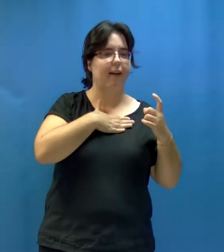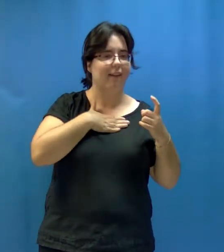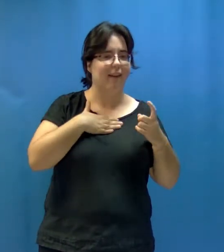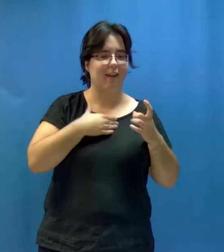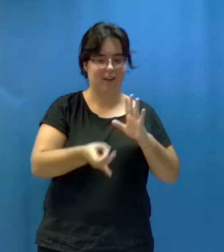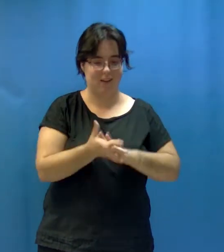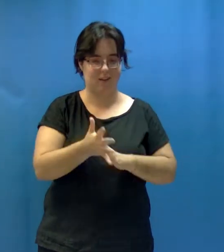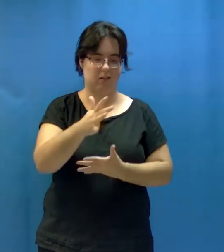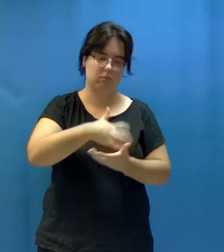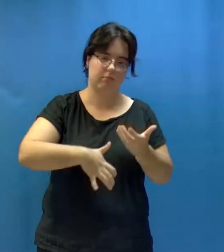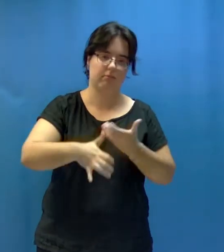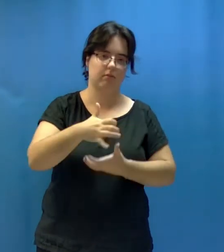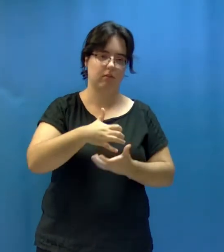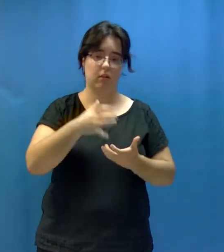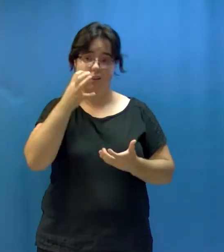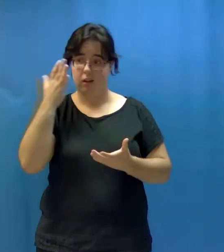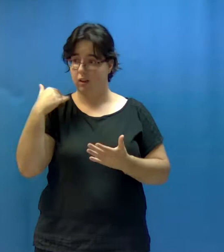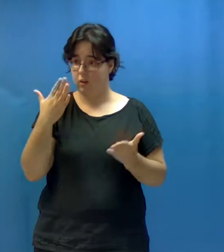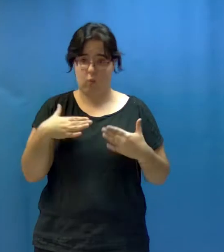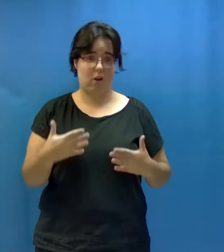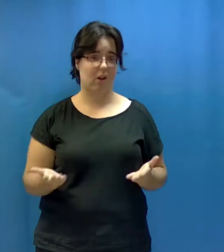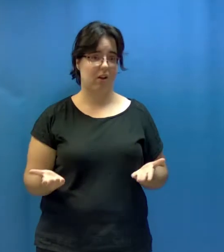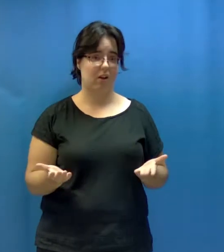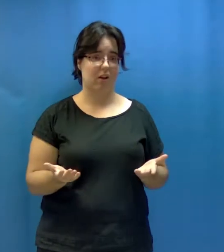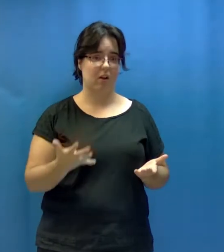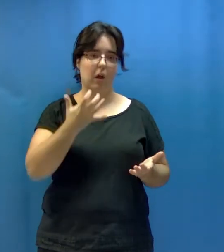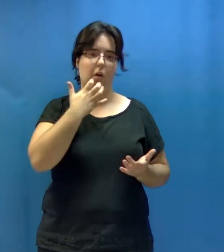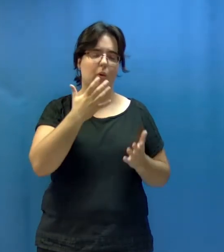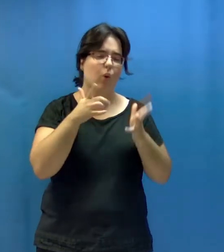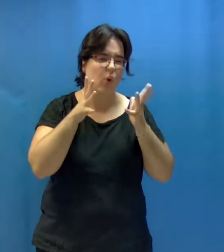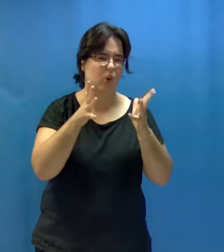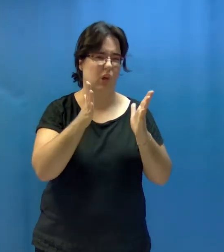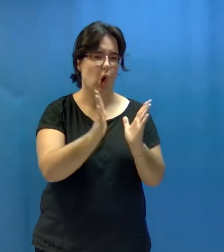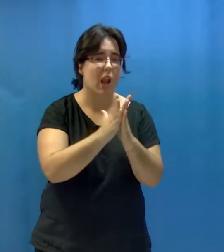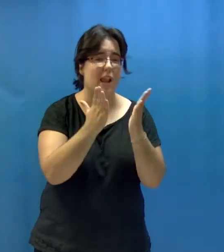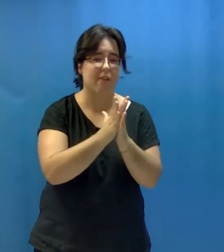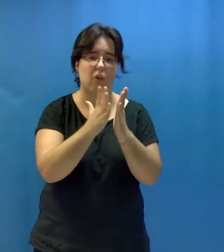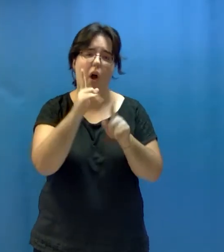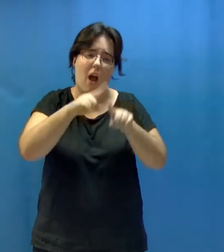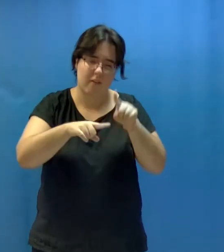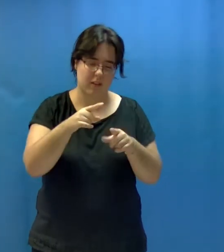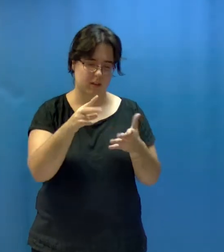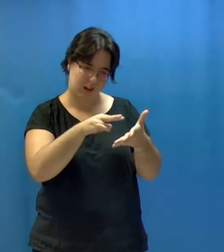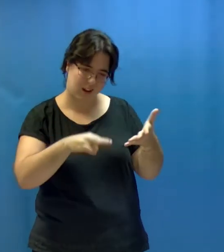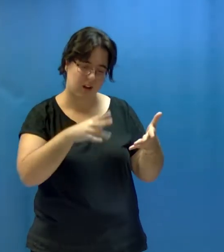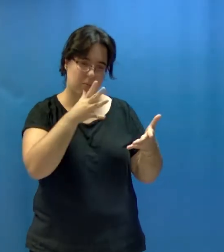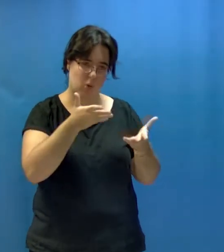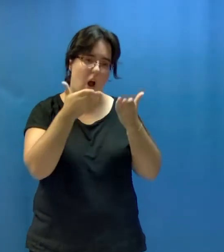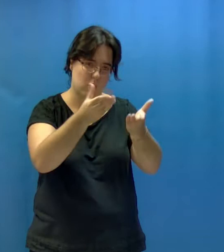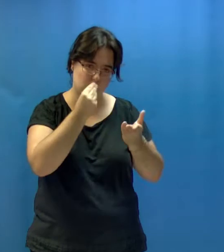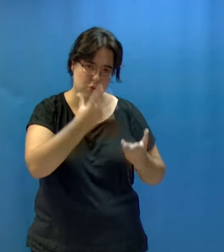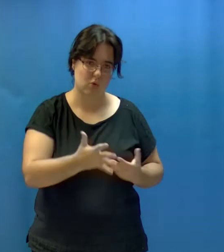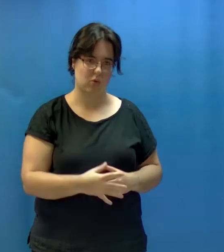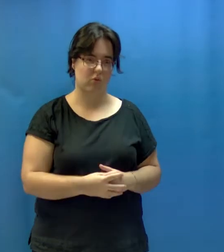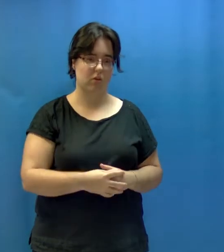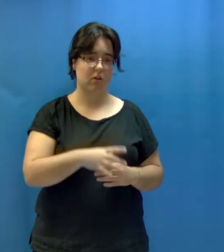había. Mire, y apunten una cosa y de cuando en cuando abren algún libre, que llegir es muy bonito. Ustedes dicen que era un símbolo